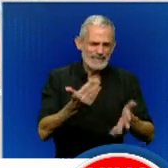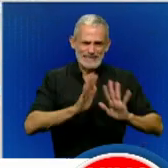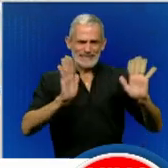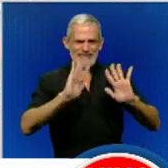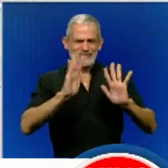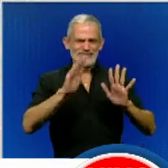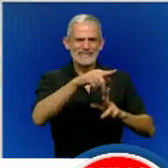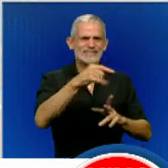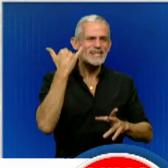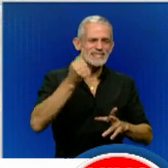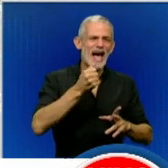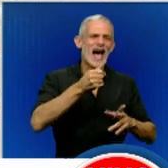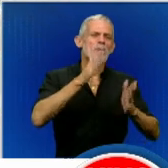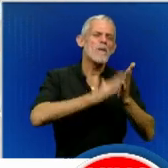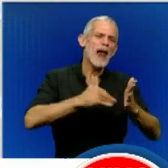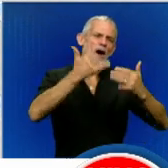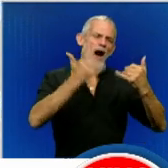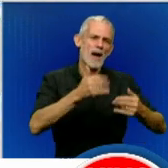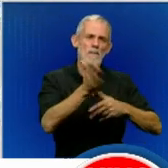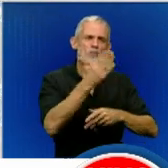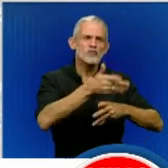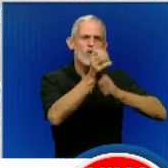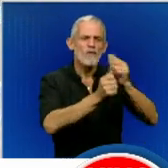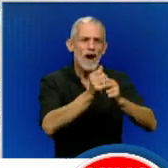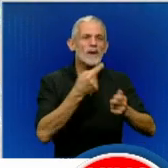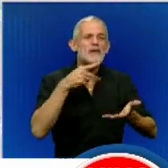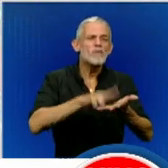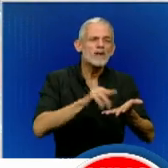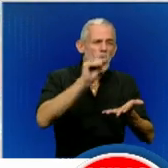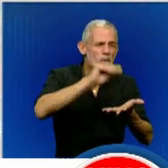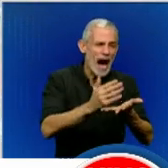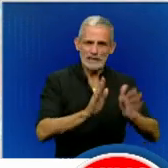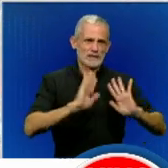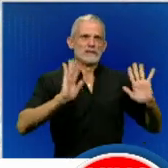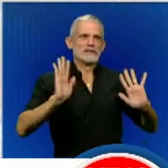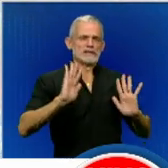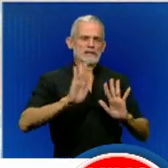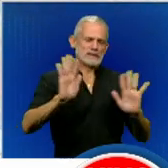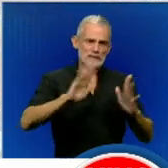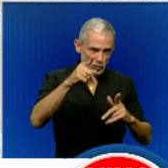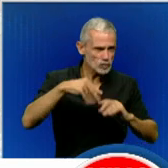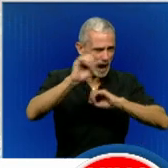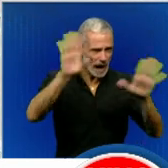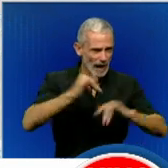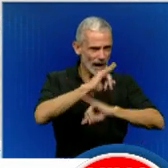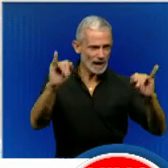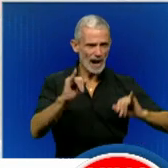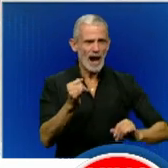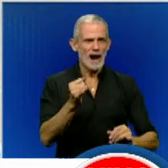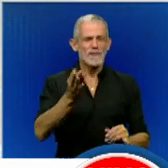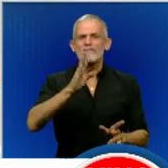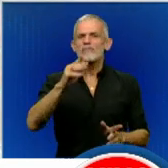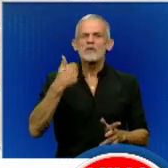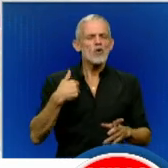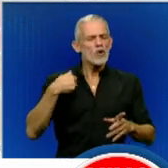sectores formales de la producción y esto quiero dejarlo bien en claro no